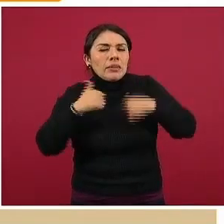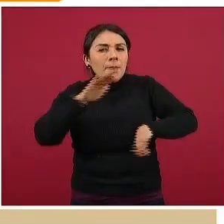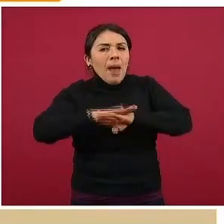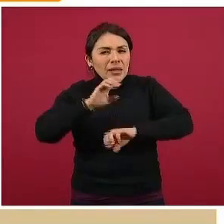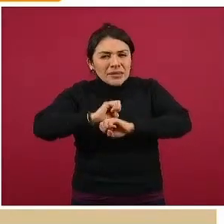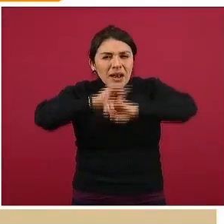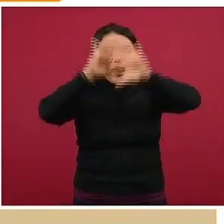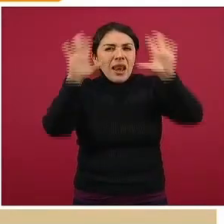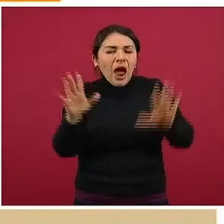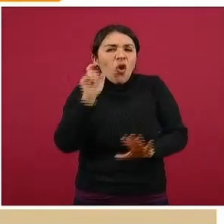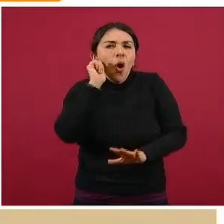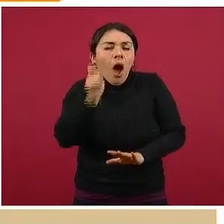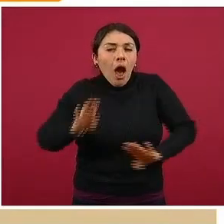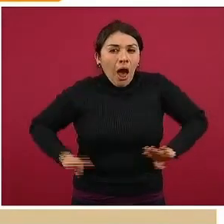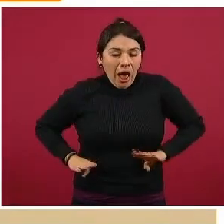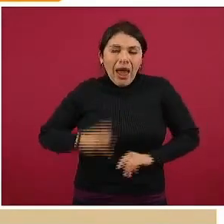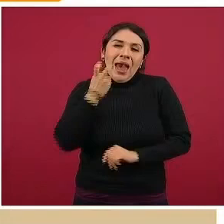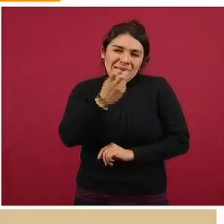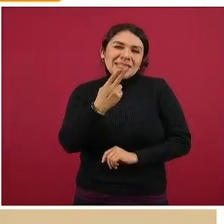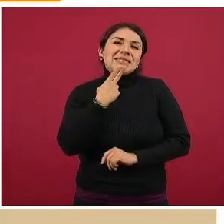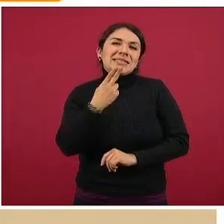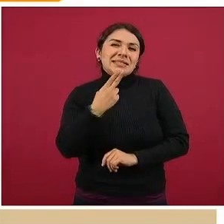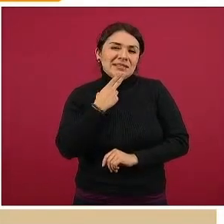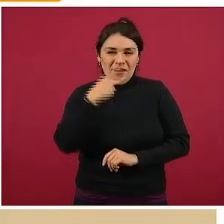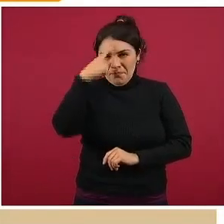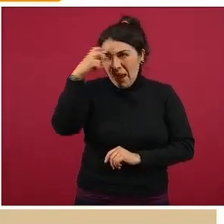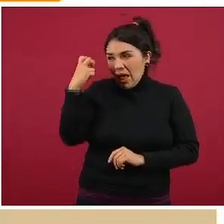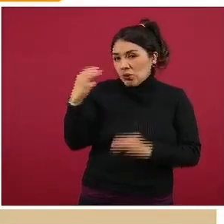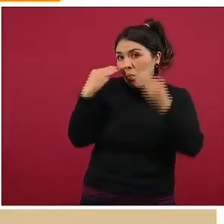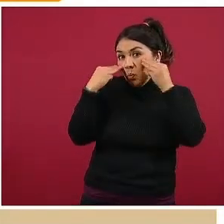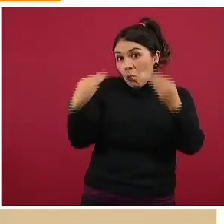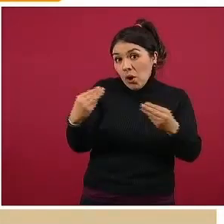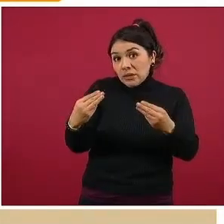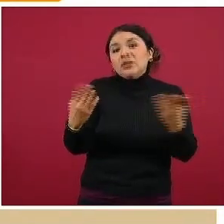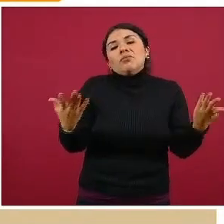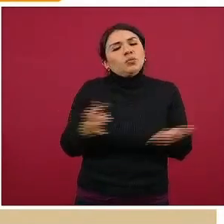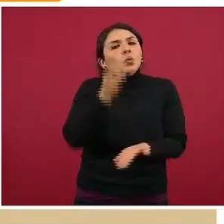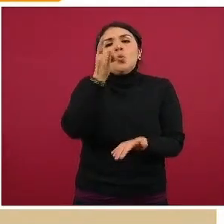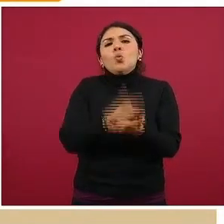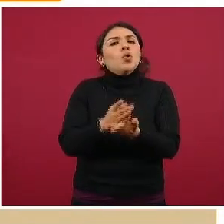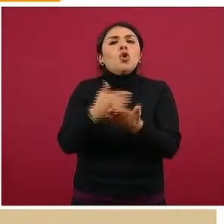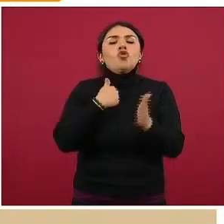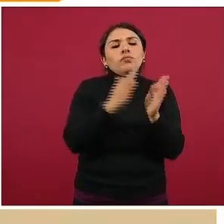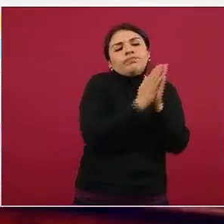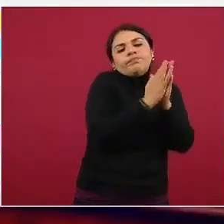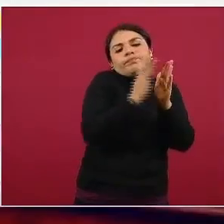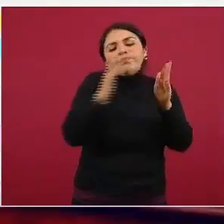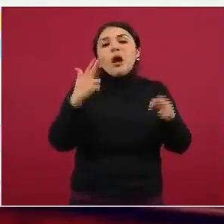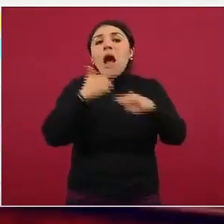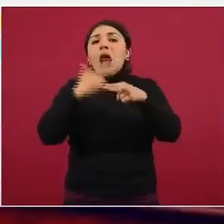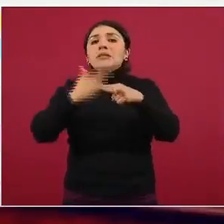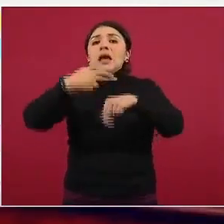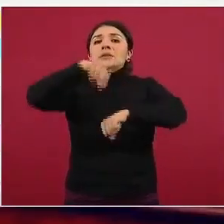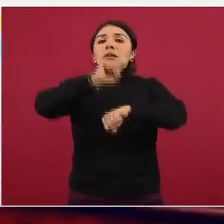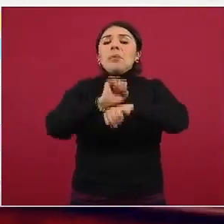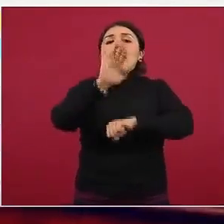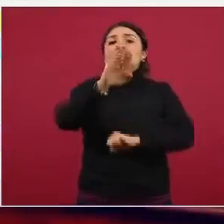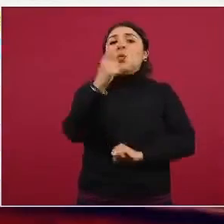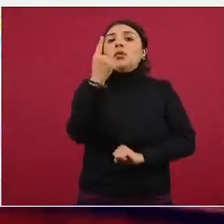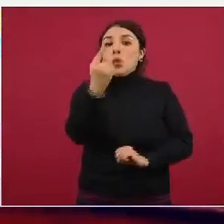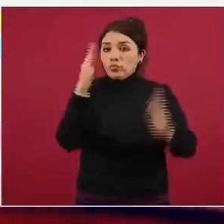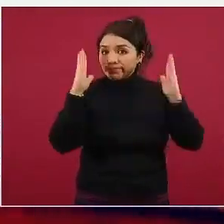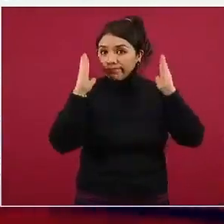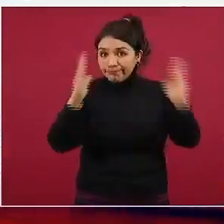claro de la tendencia, que es el objetivo principal de la gráfica, solamente graficamos hasta la semana